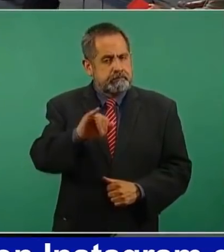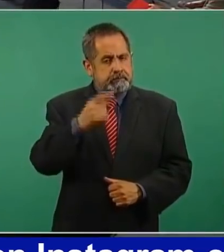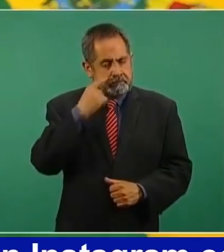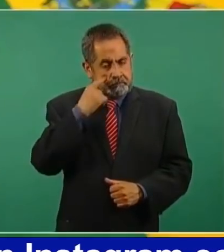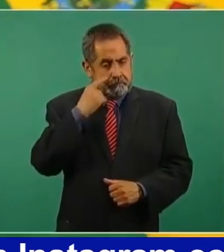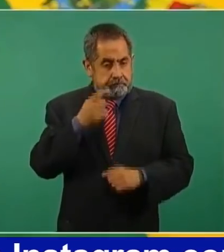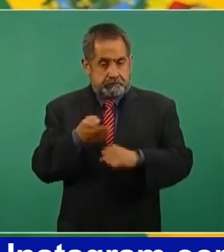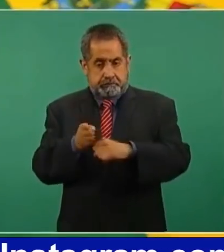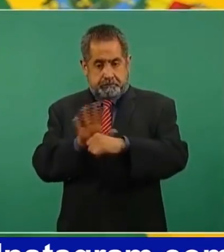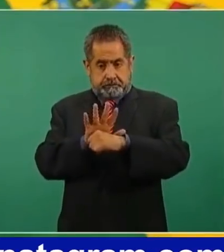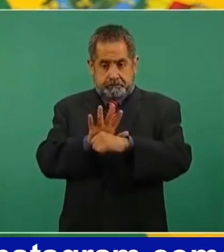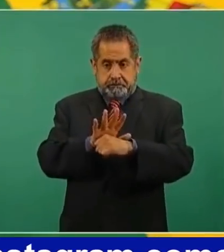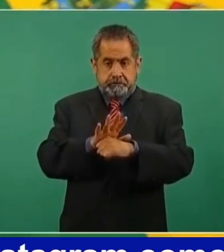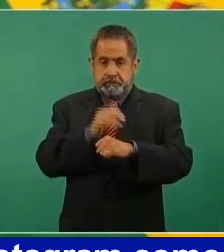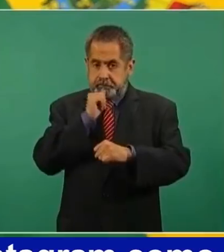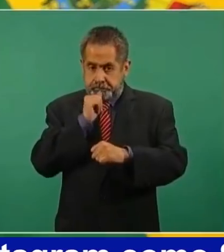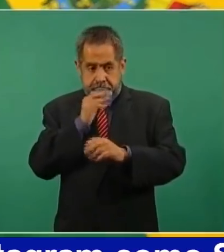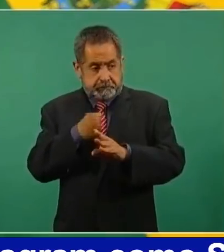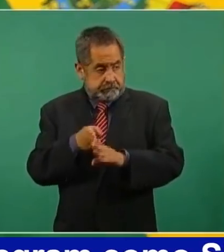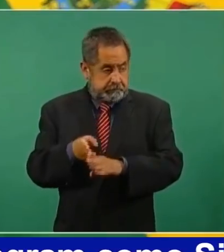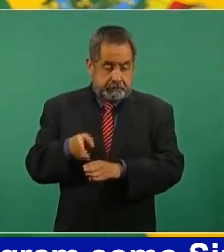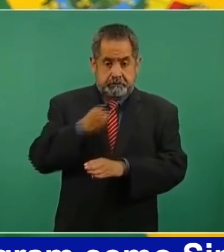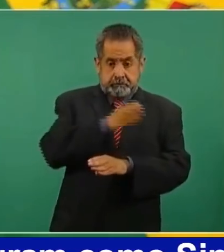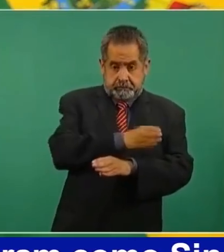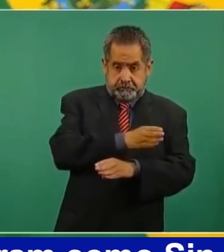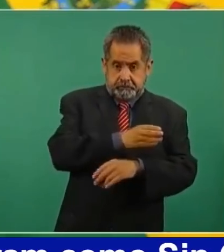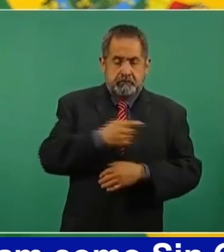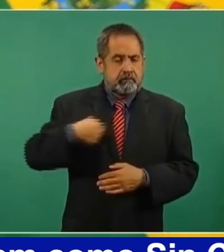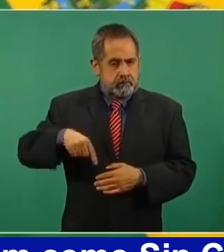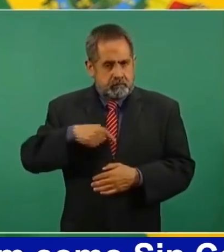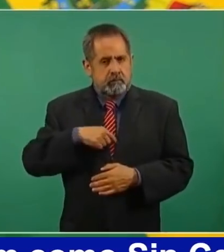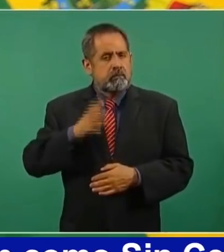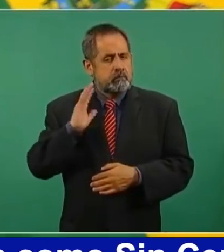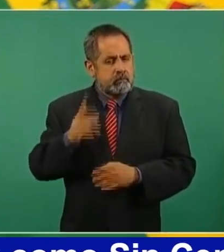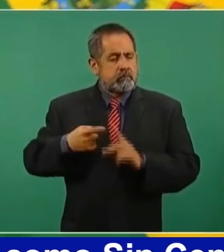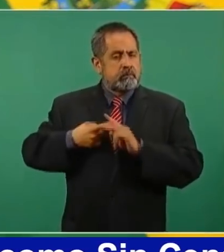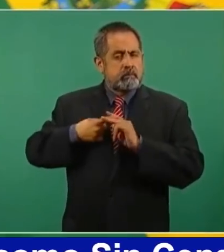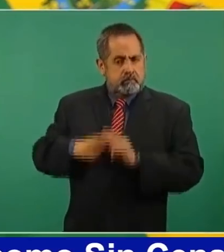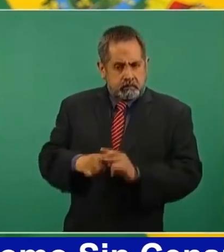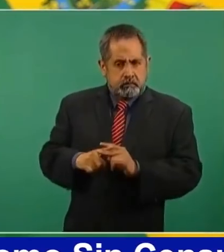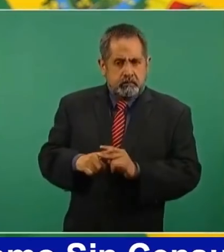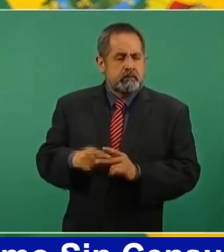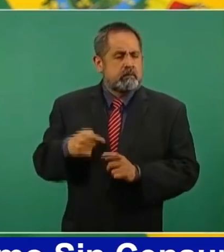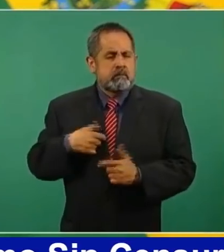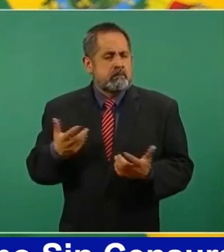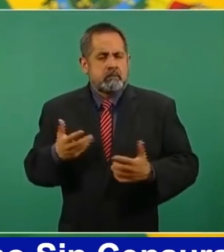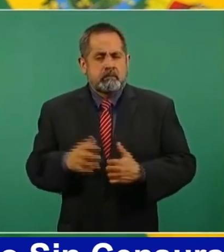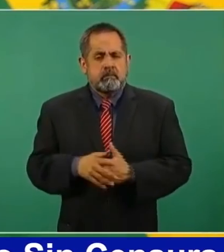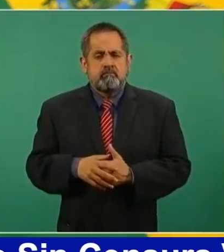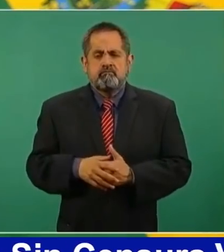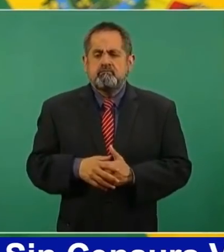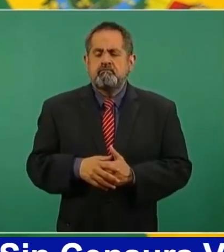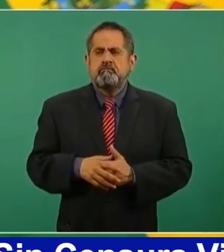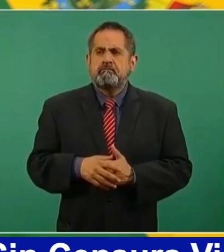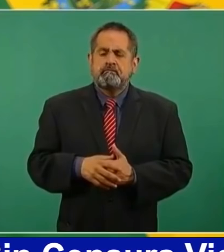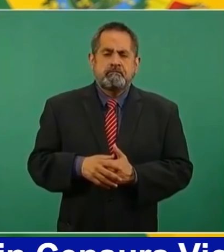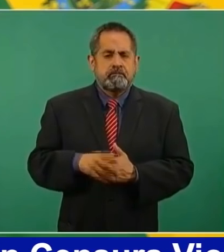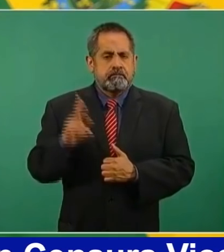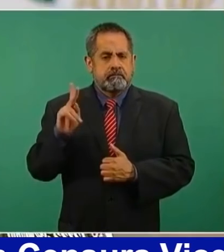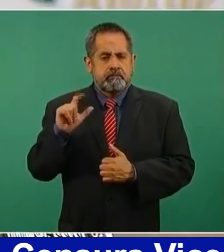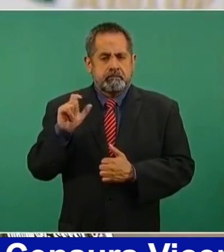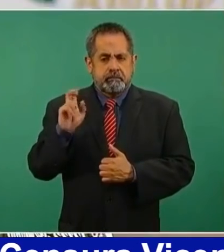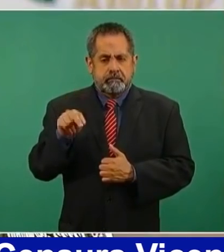pandemia, nosotros ya habíamos iniciado todo un